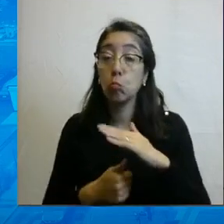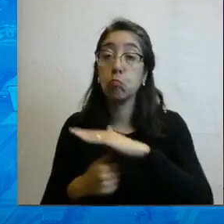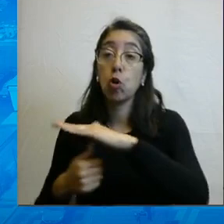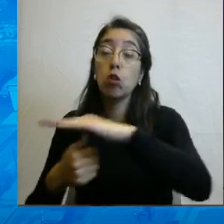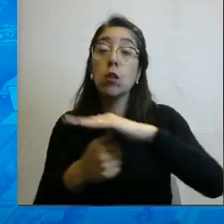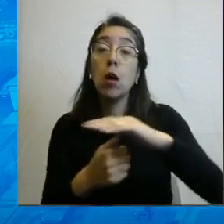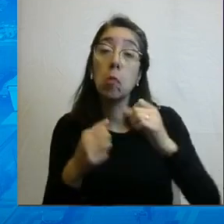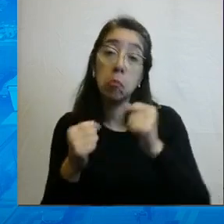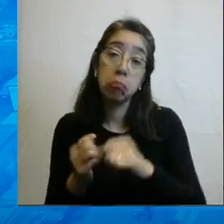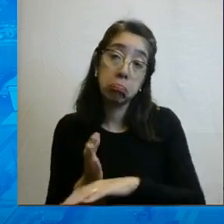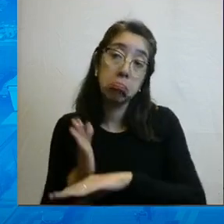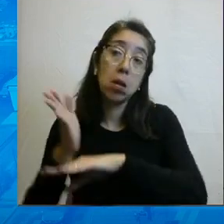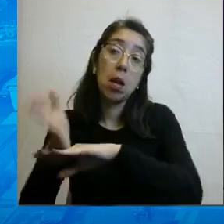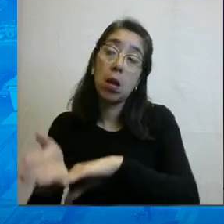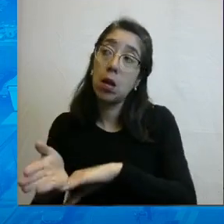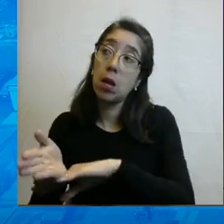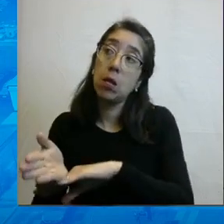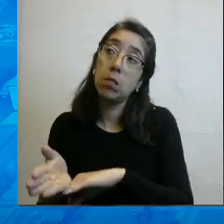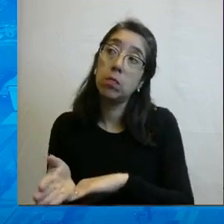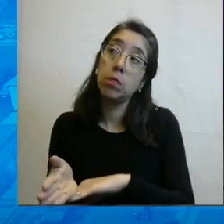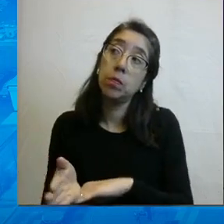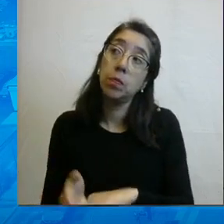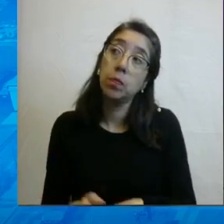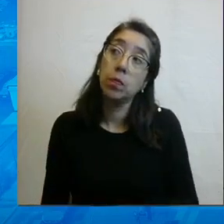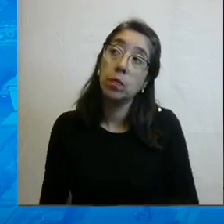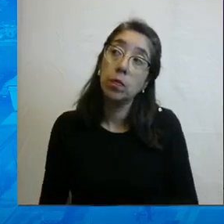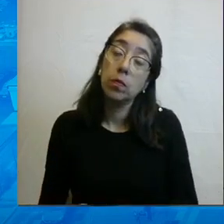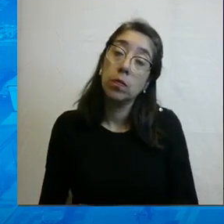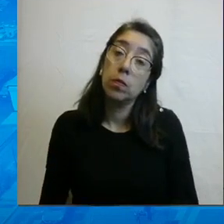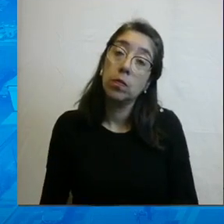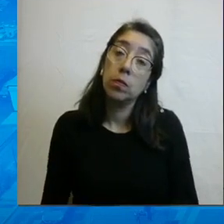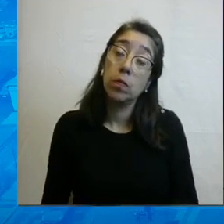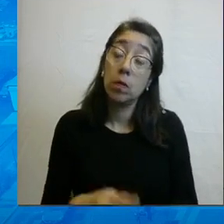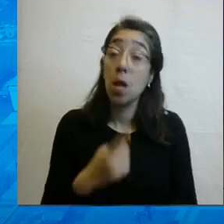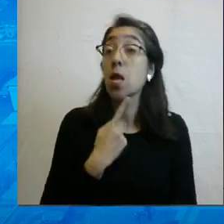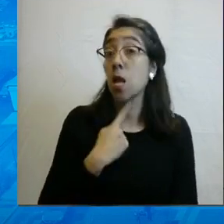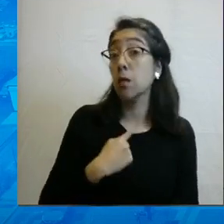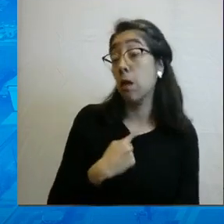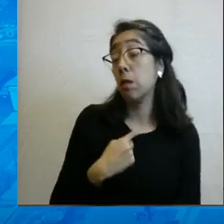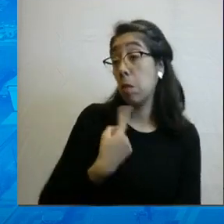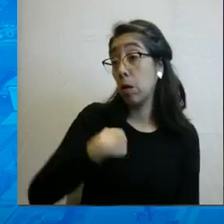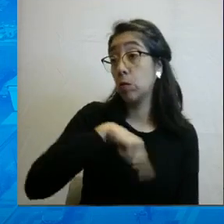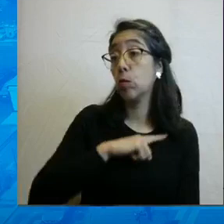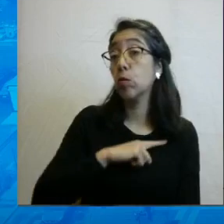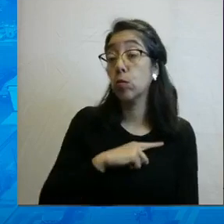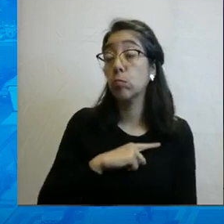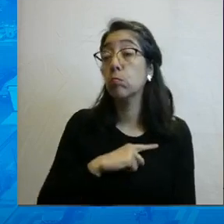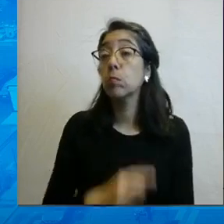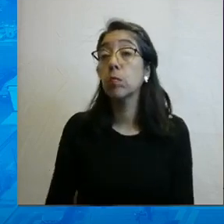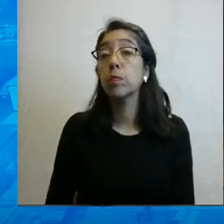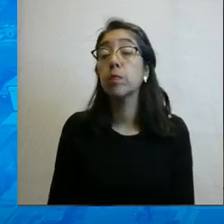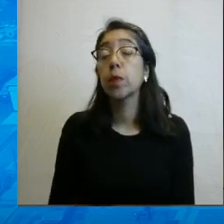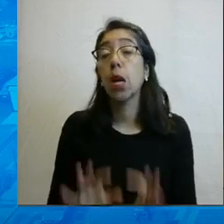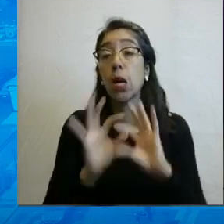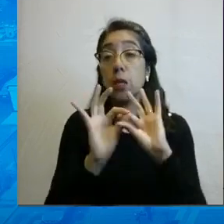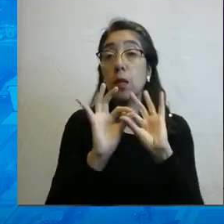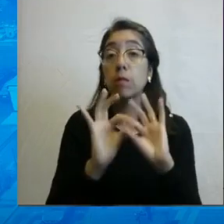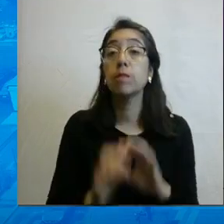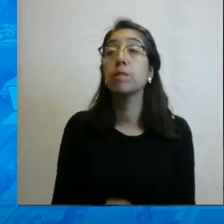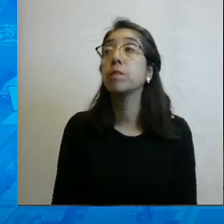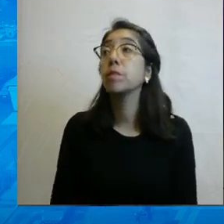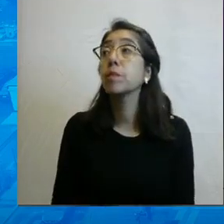esas reuniones que obviamente son de nuestro máximo interés. Ok. Muchas gracias. Gracias a